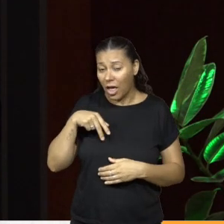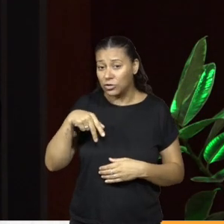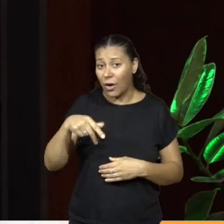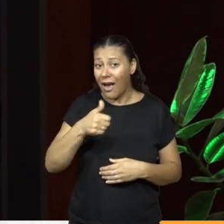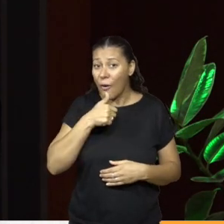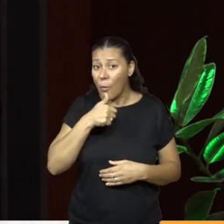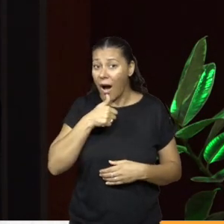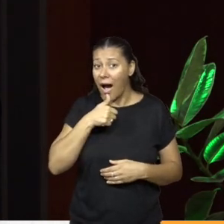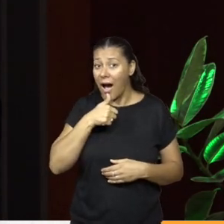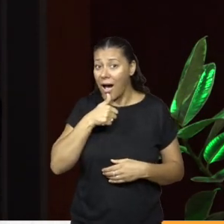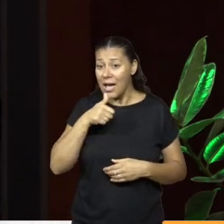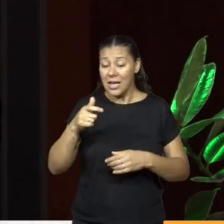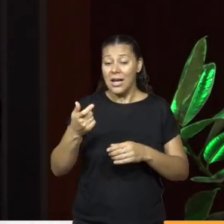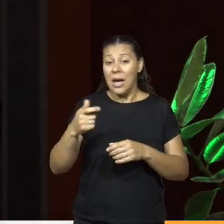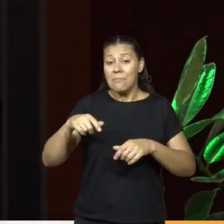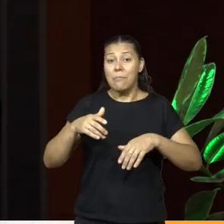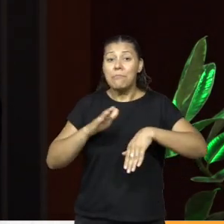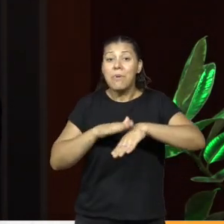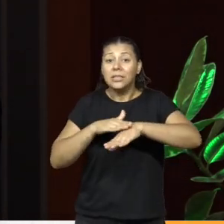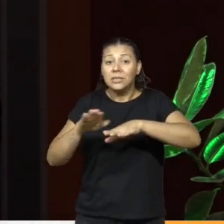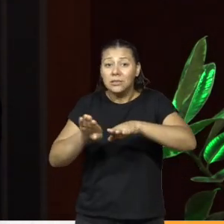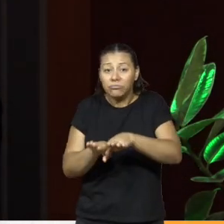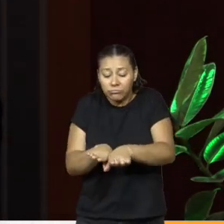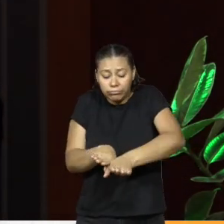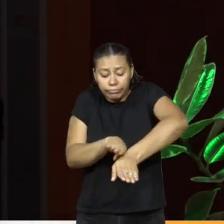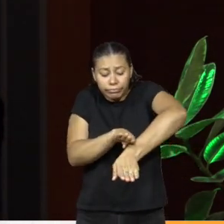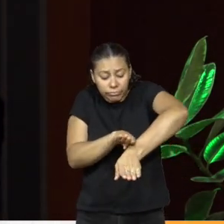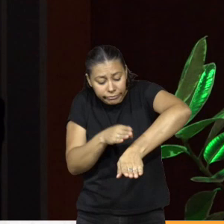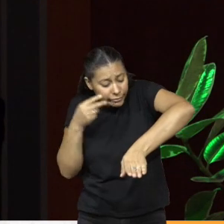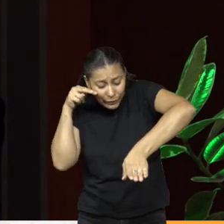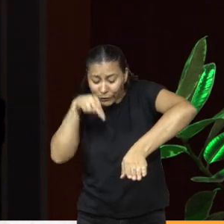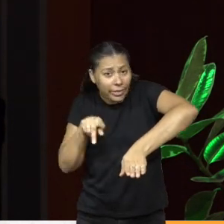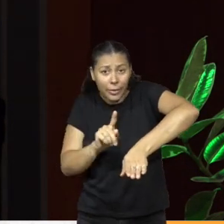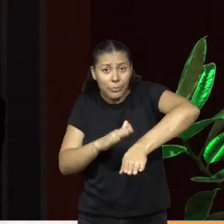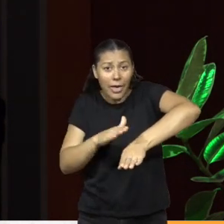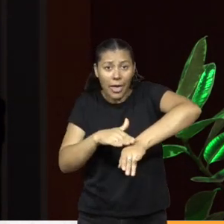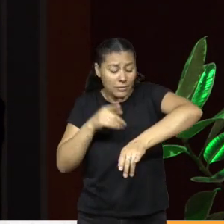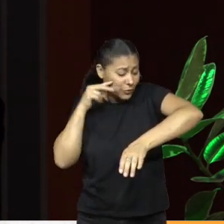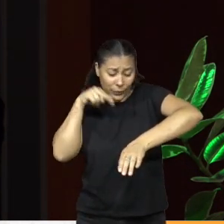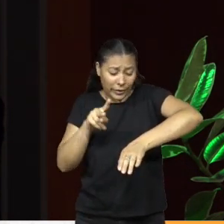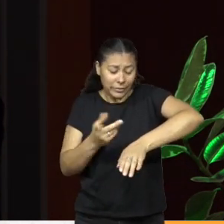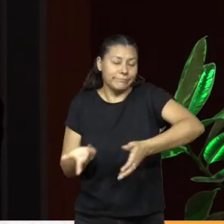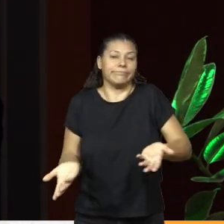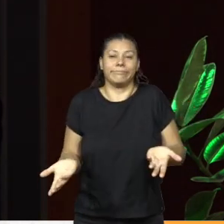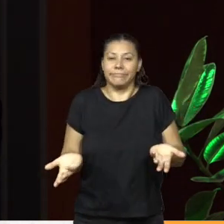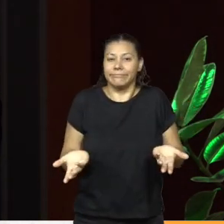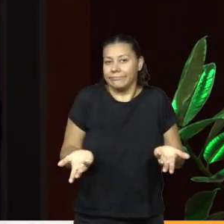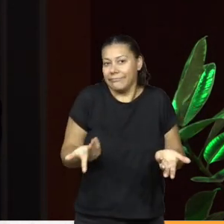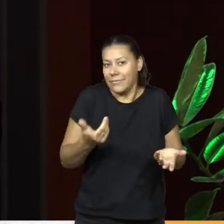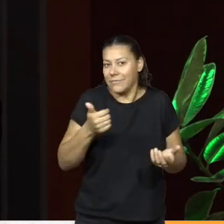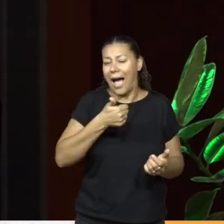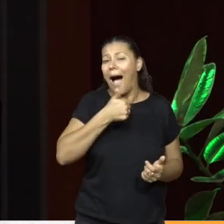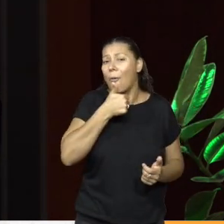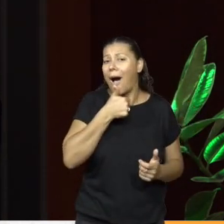salga inmediatamente, porque imagínate, si yo a la altura del tobillo no me puedo ver el pie, no me puedo ver los dedos del pie es porque es un agua